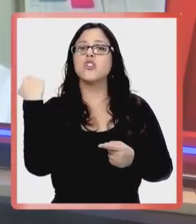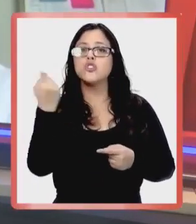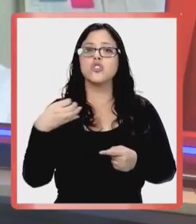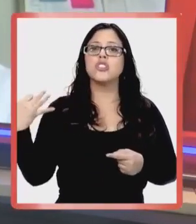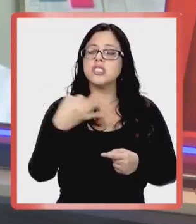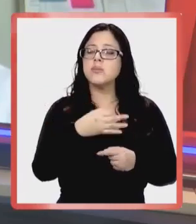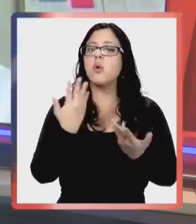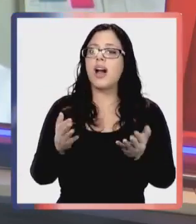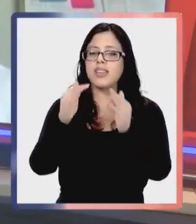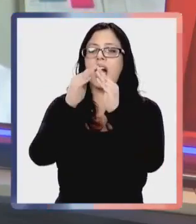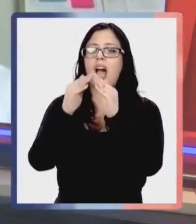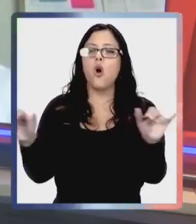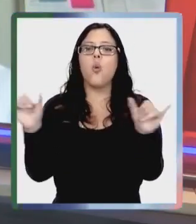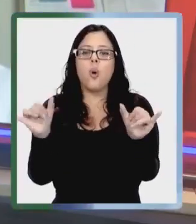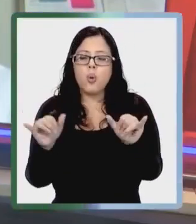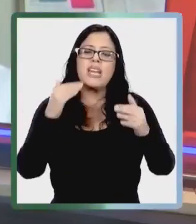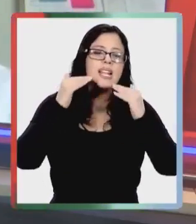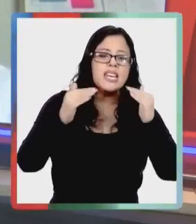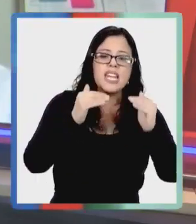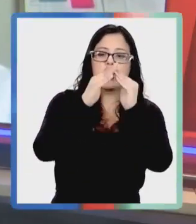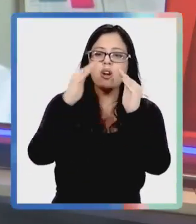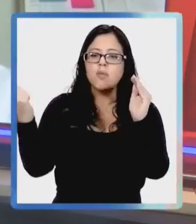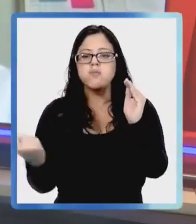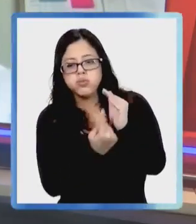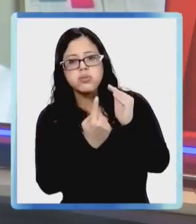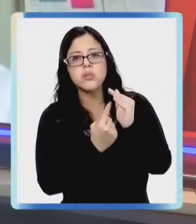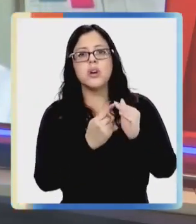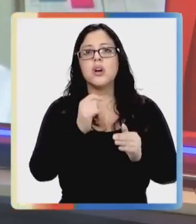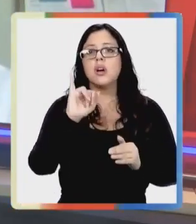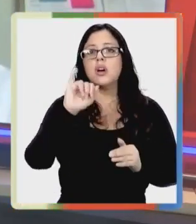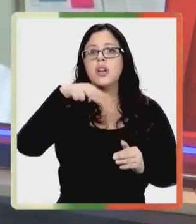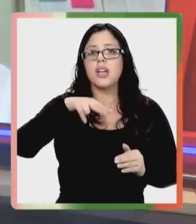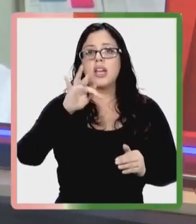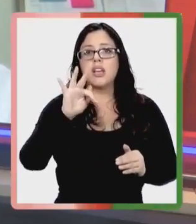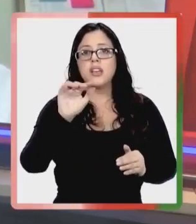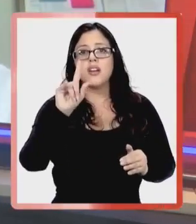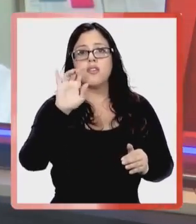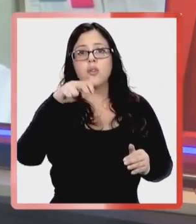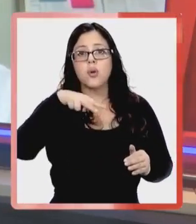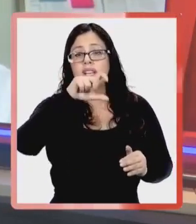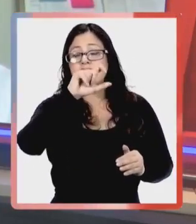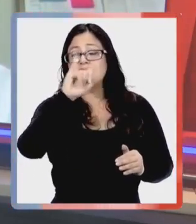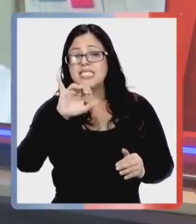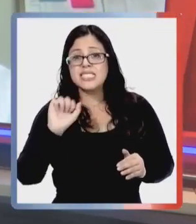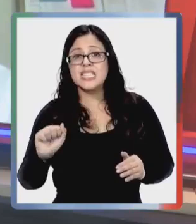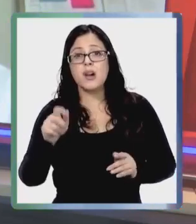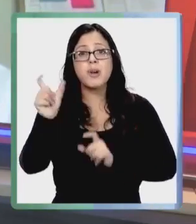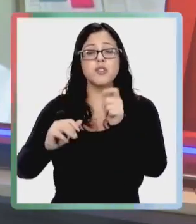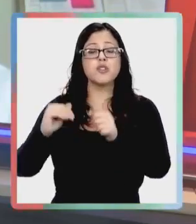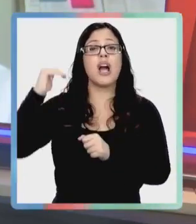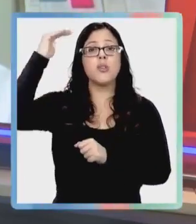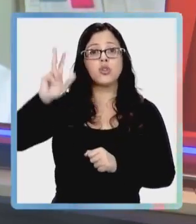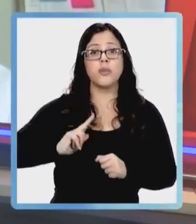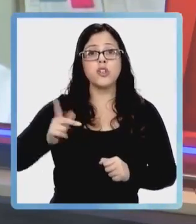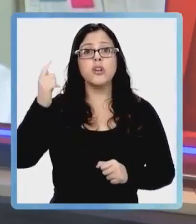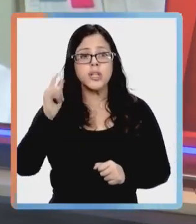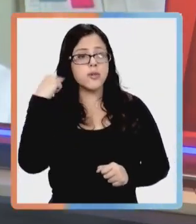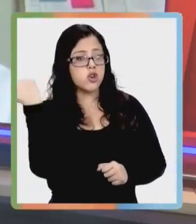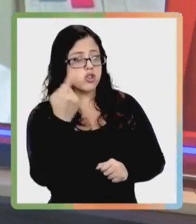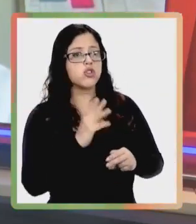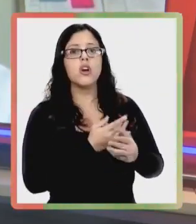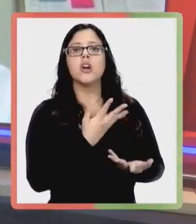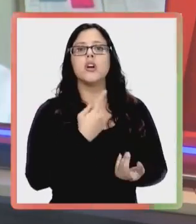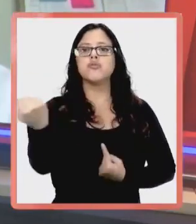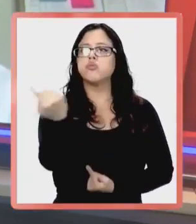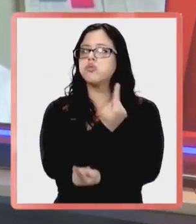respiratorio sincicial, aislemos a los niños, nos dicen. Viene la influenza, especialmente agresiva con los adultos mayores. Sí, pero nosotros andamos